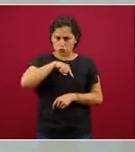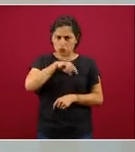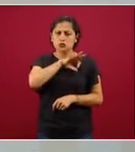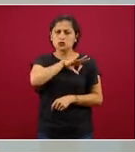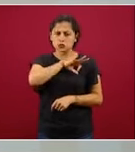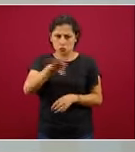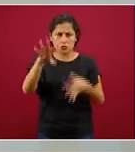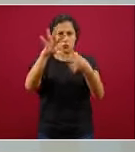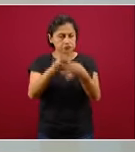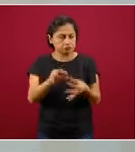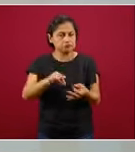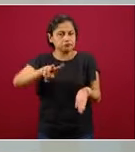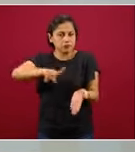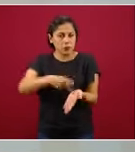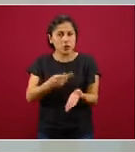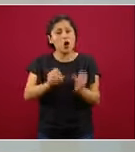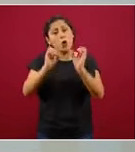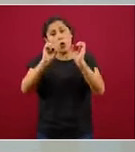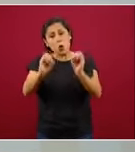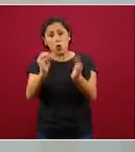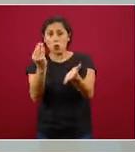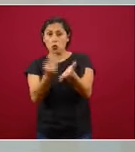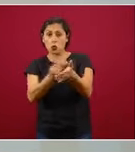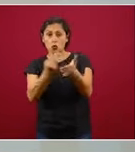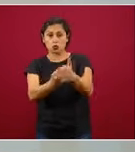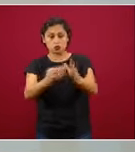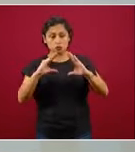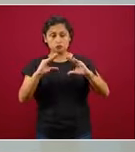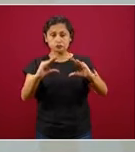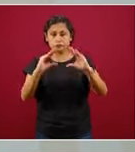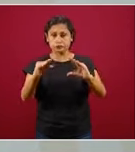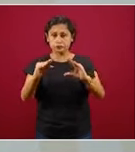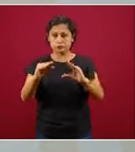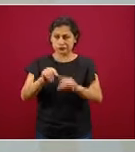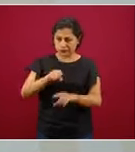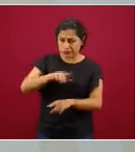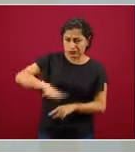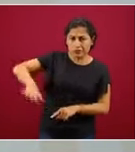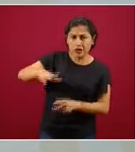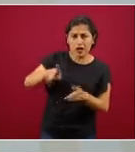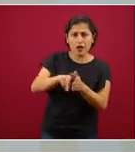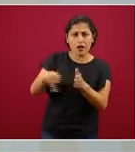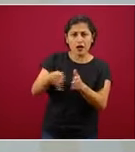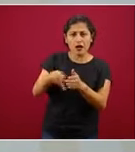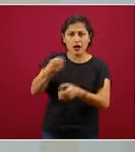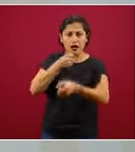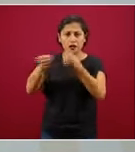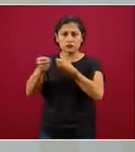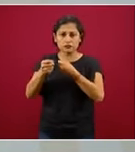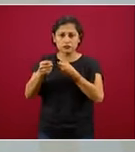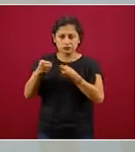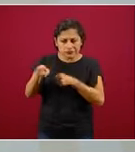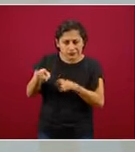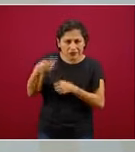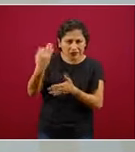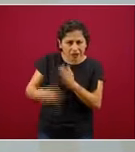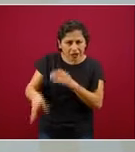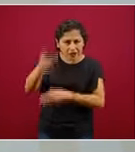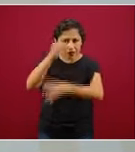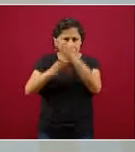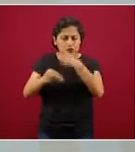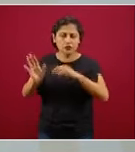taller de capacitación. No pienso que sea dirigido a los reporteros y reporteras, la verdad es que tengo un gran respeto por el